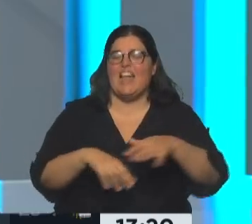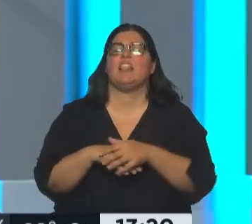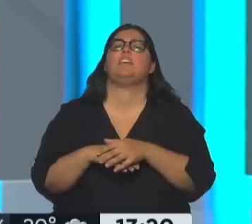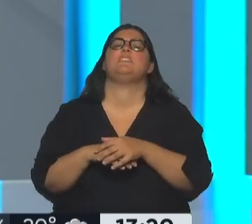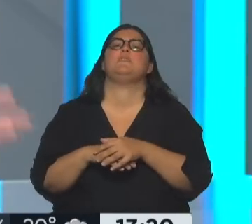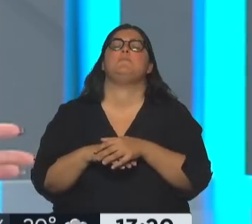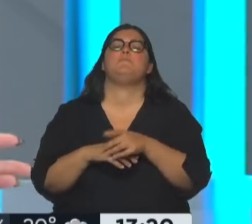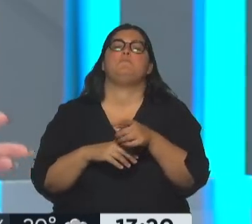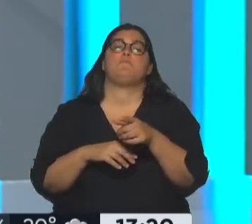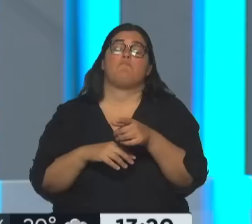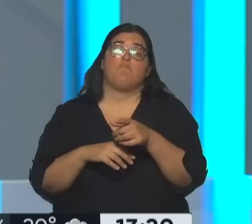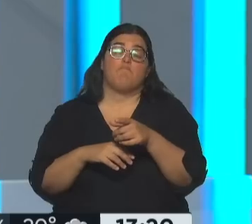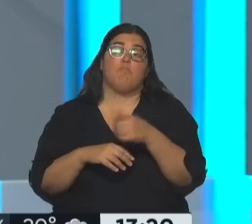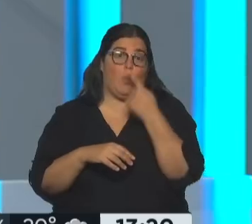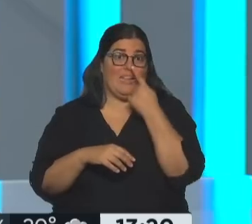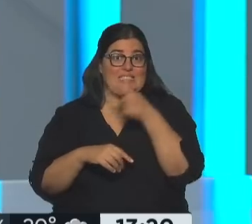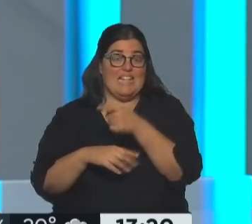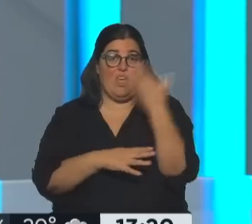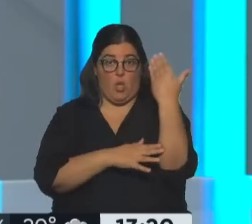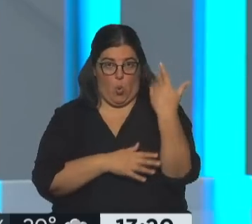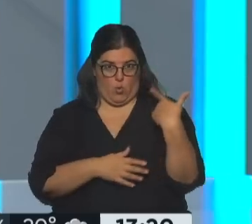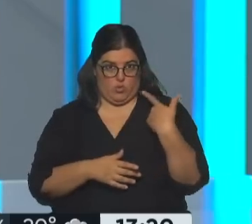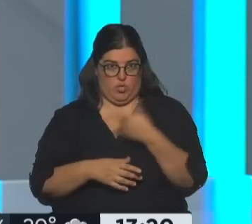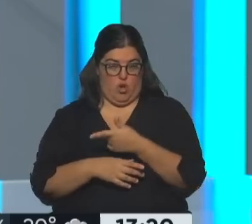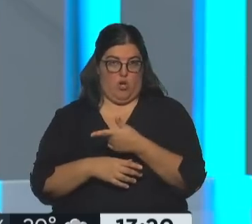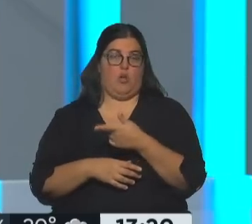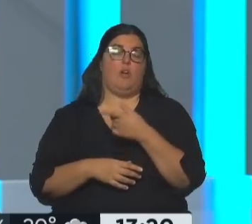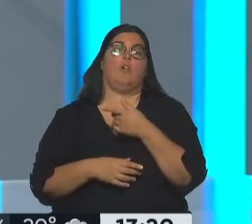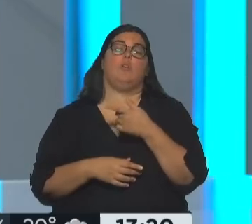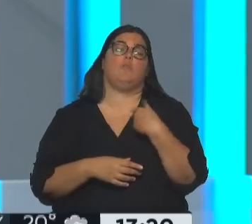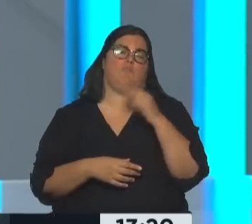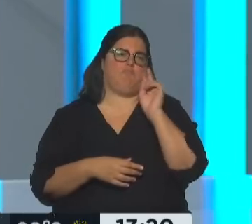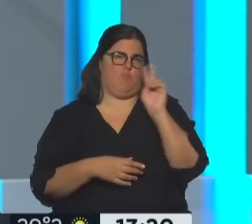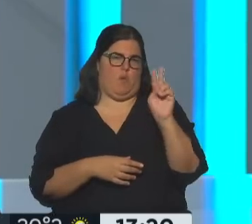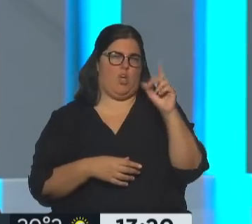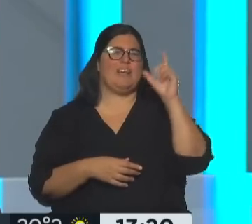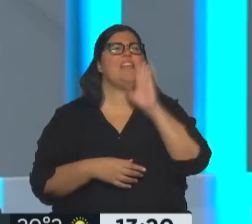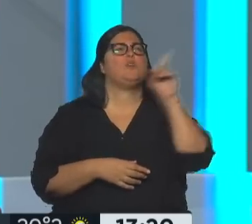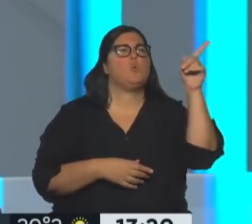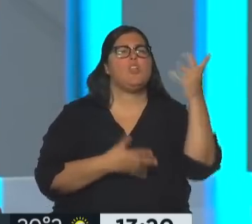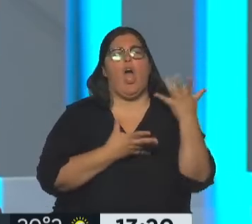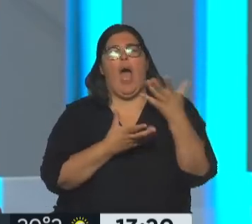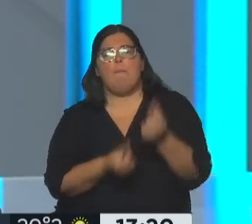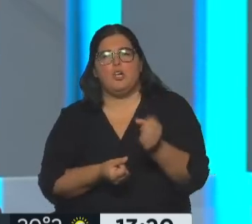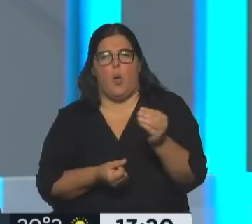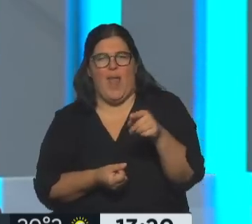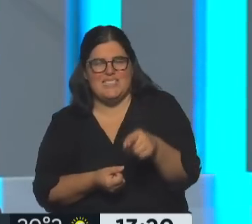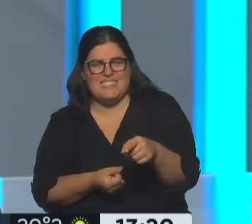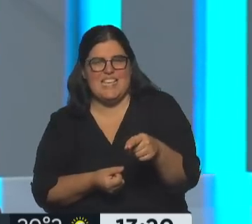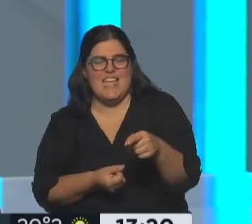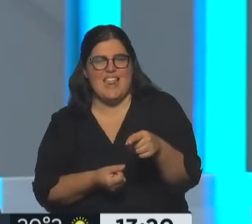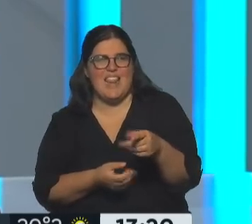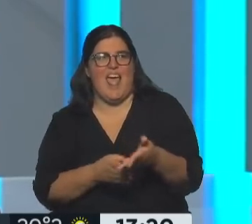¿no? Porque, bueno, como decía Lisandro, se esperaba por ahí que con el apoyo de Biden el vínculo sea otro y sobre todo por los gobiernos anteriores de